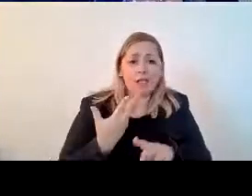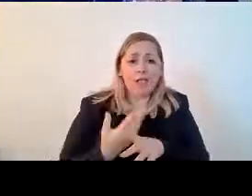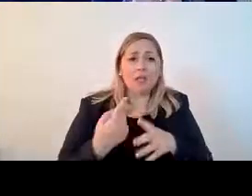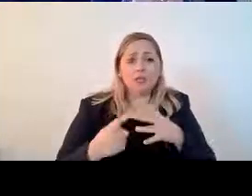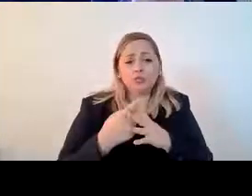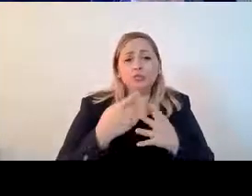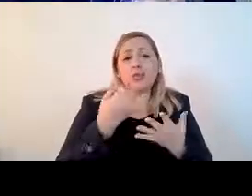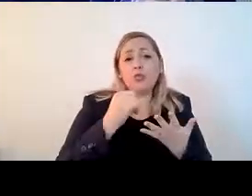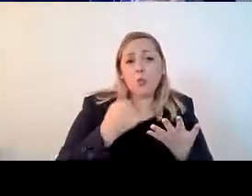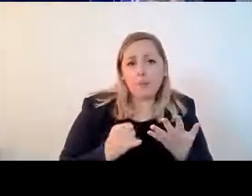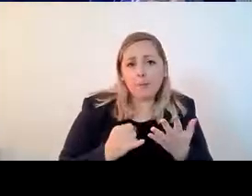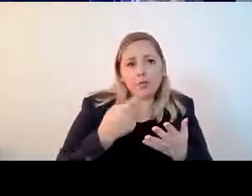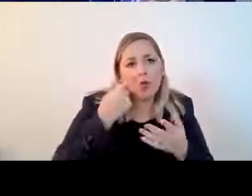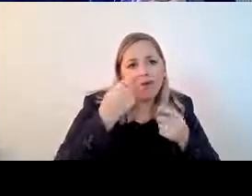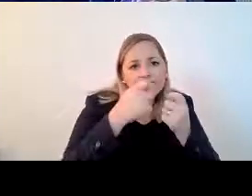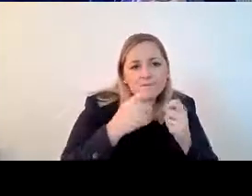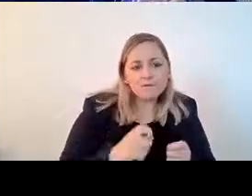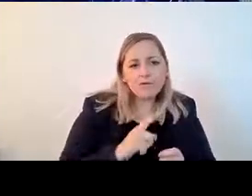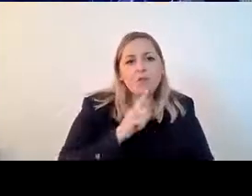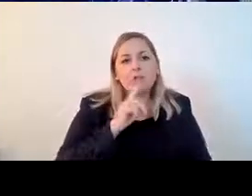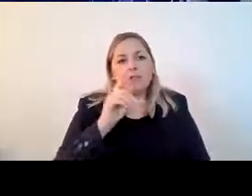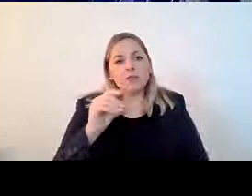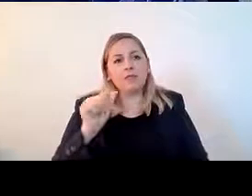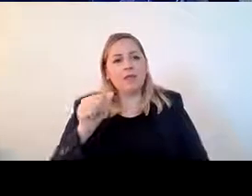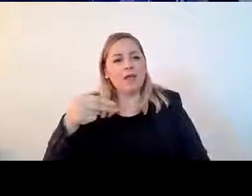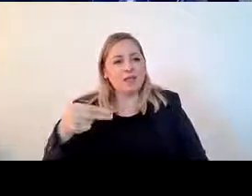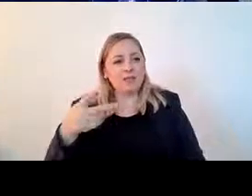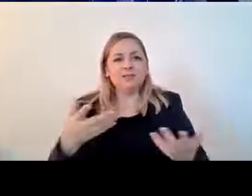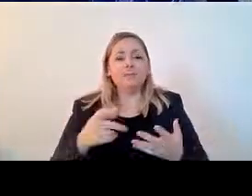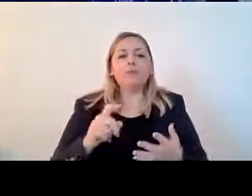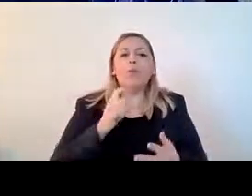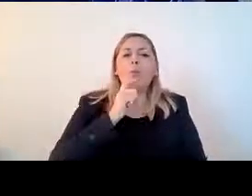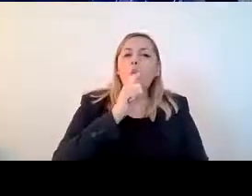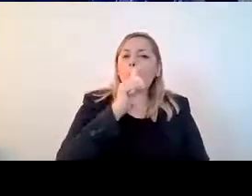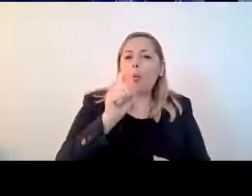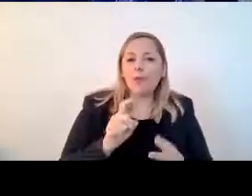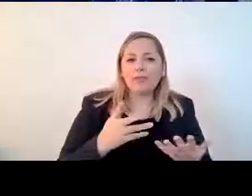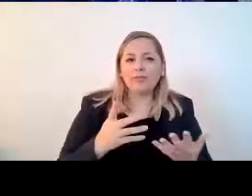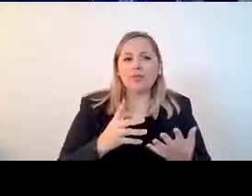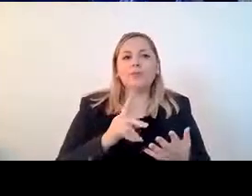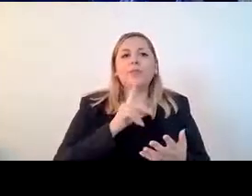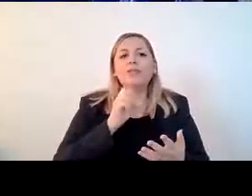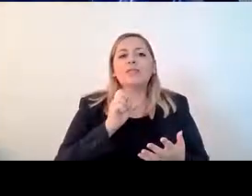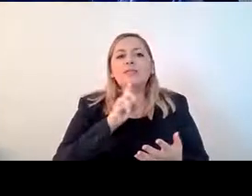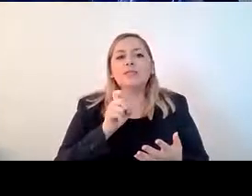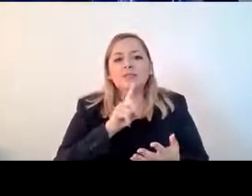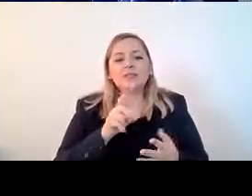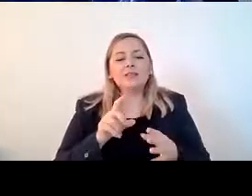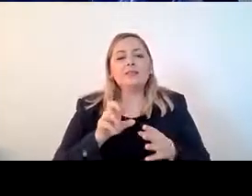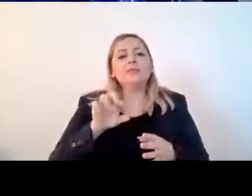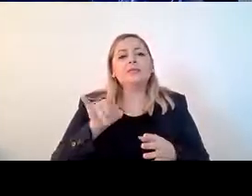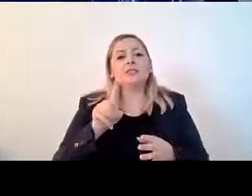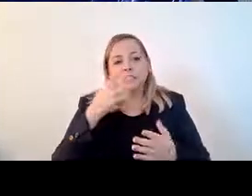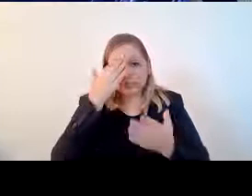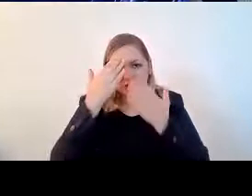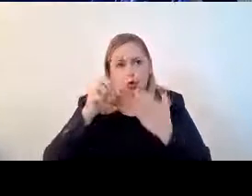presencia de TDAH y los principales están referidos a cuestionarios, test psicométricos de funcionamiento cognitivo, de